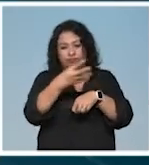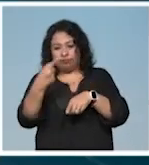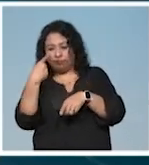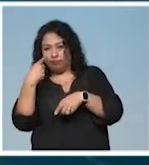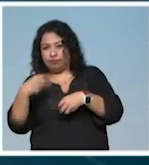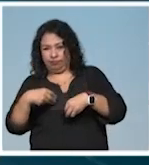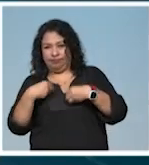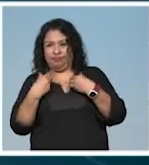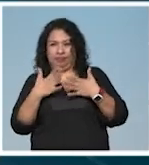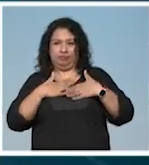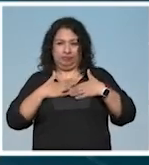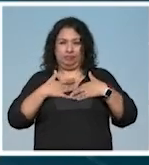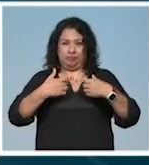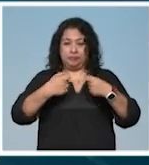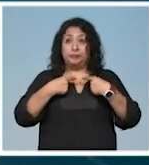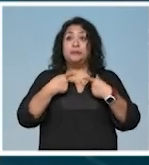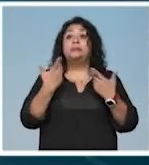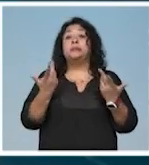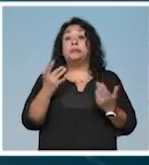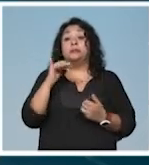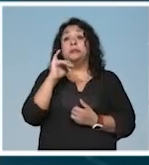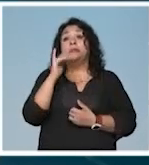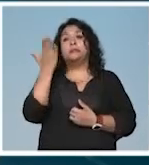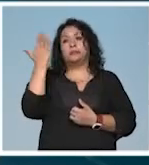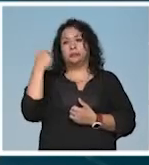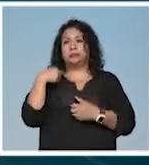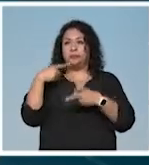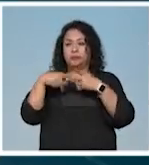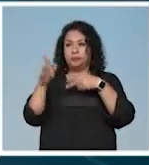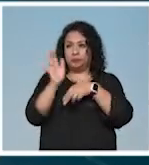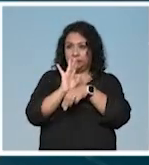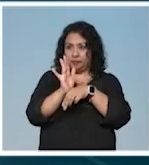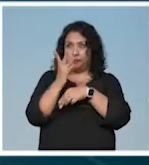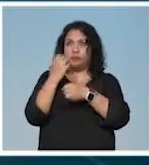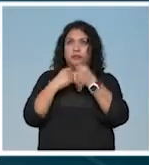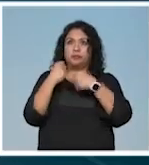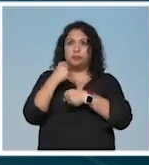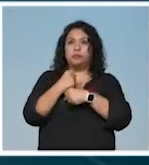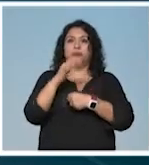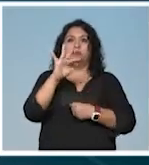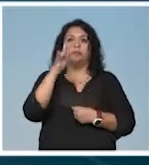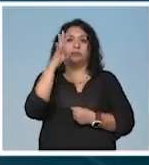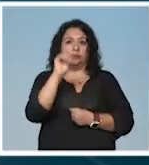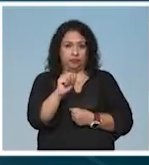el cine que hago, ¿no? Entonces, claro, desde que yo empecé a hacer cine, en el año